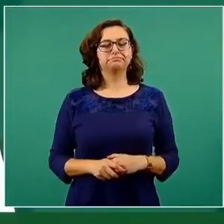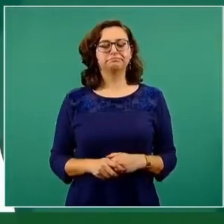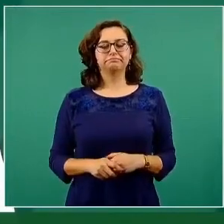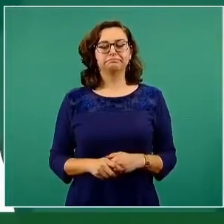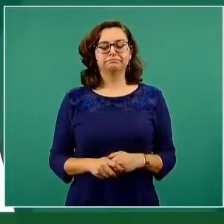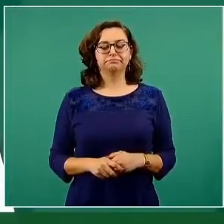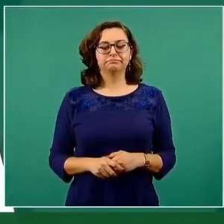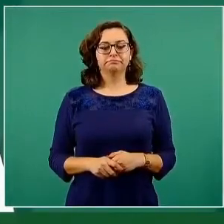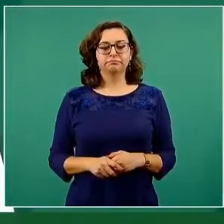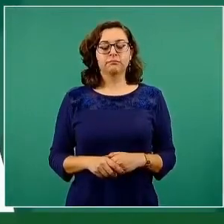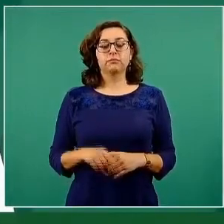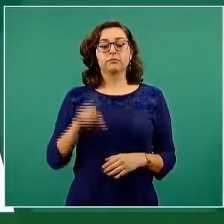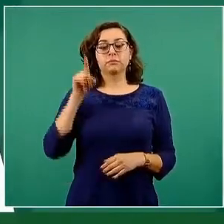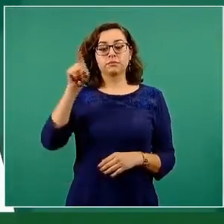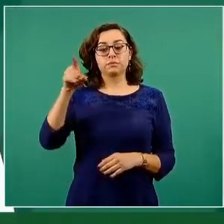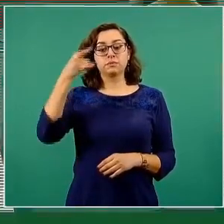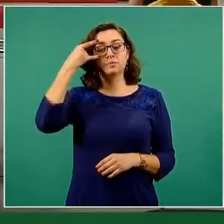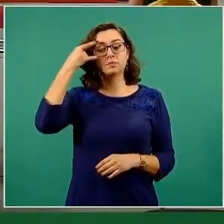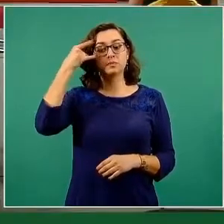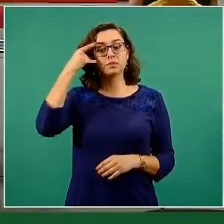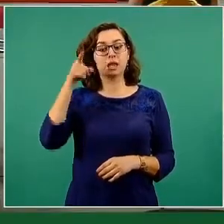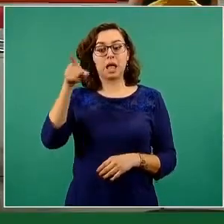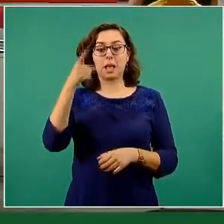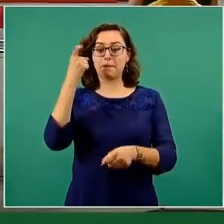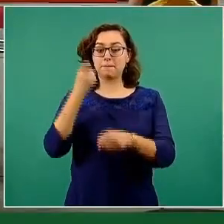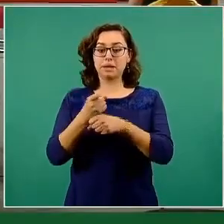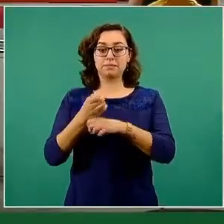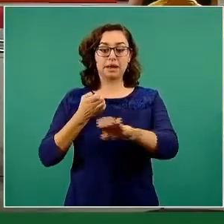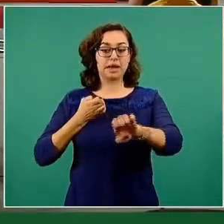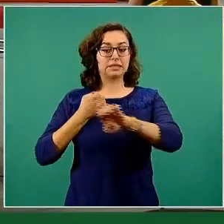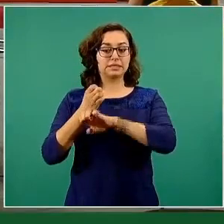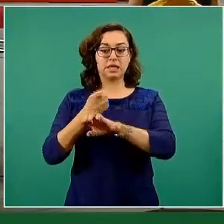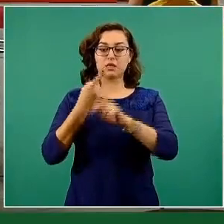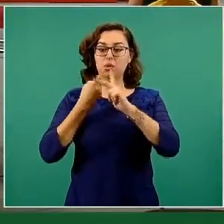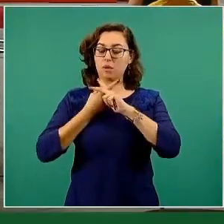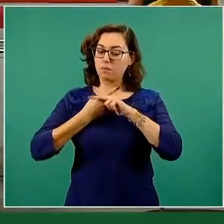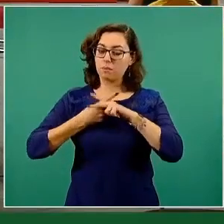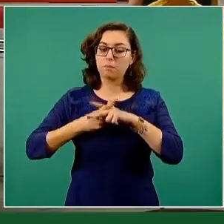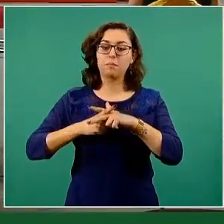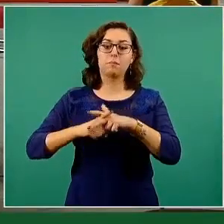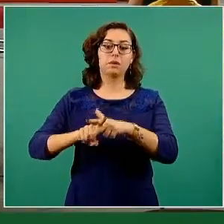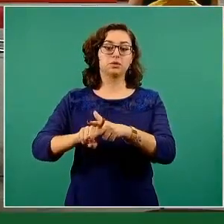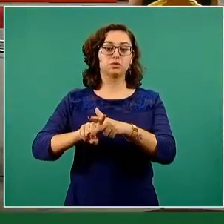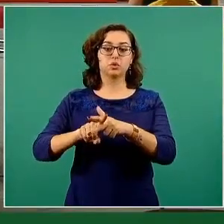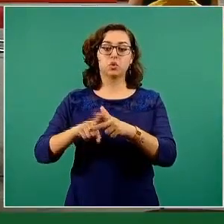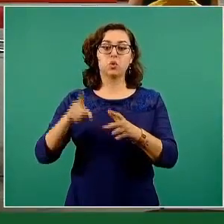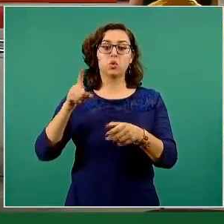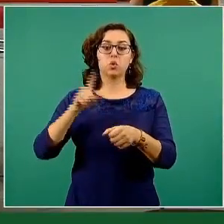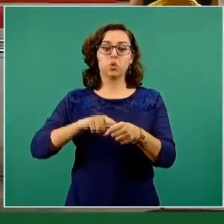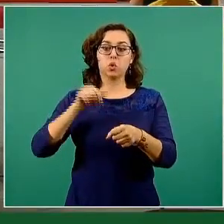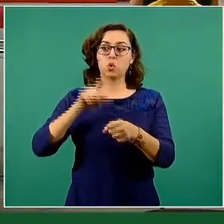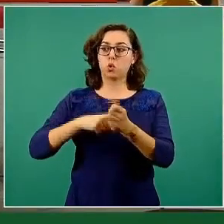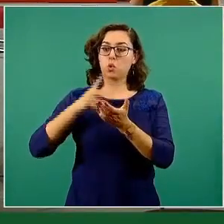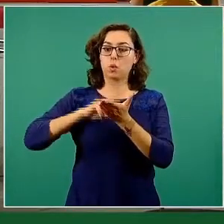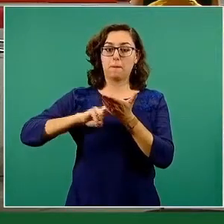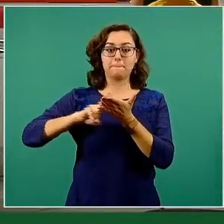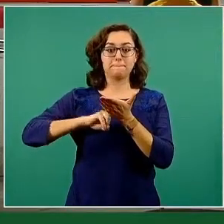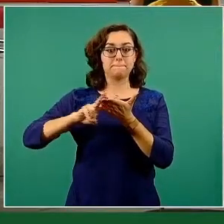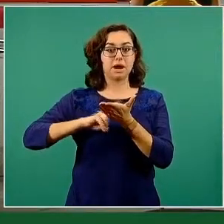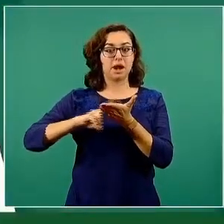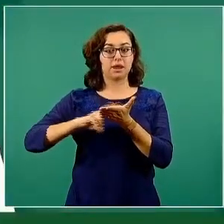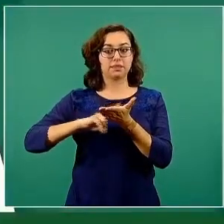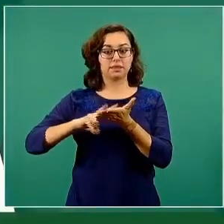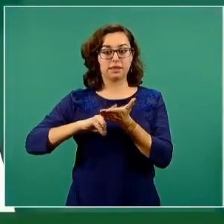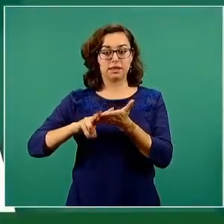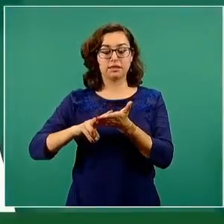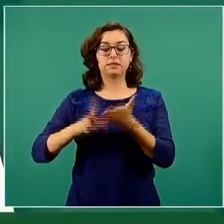En el caso de Campeche, que es la primera entidad federativa que logró tener un semáforo verde durante muchos meses y que se logró la vacunación